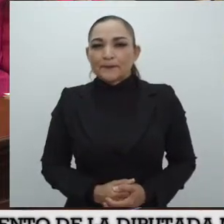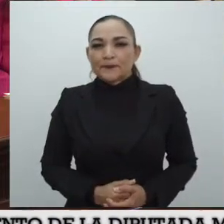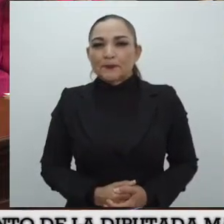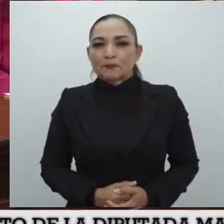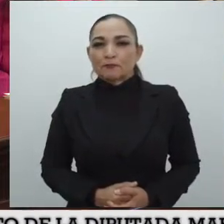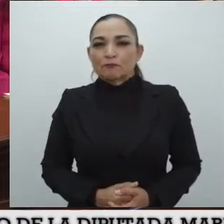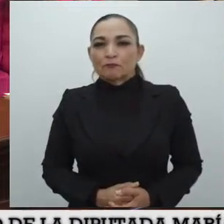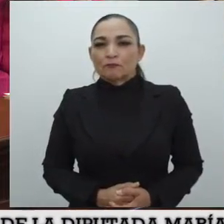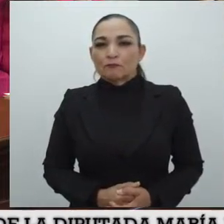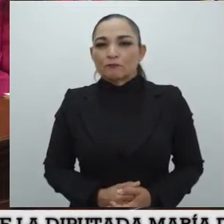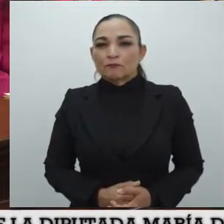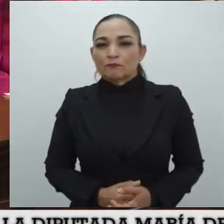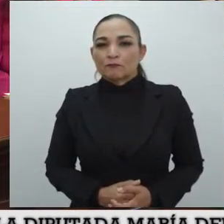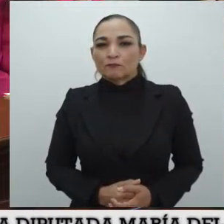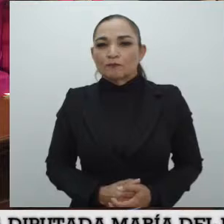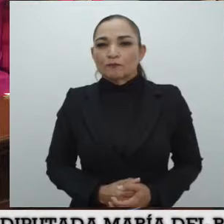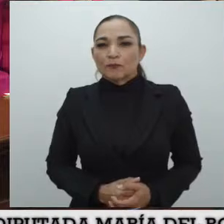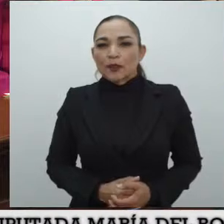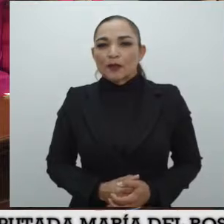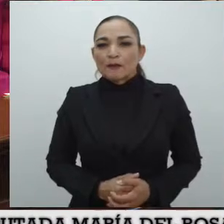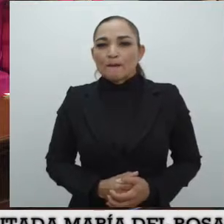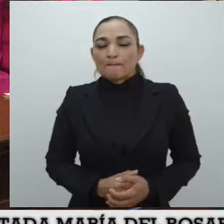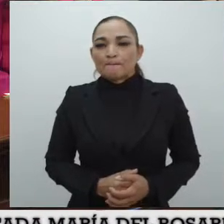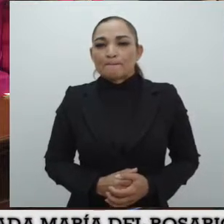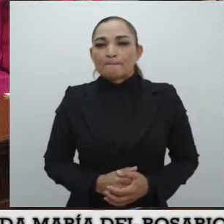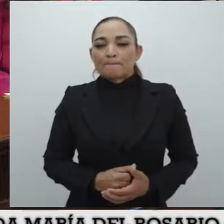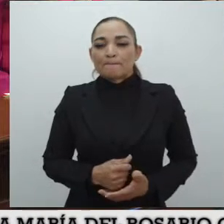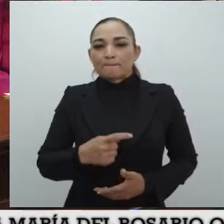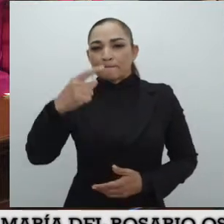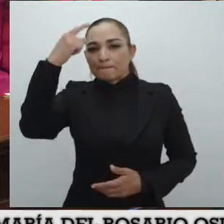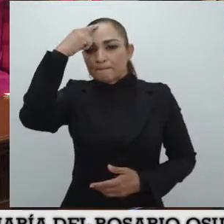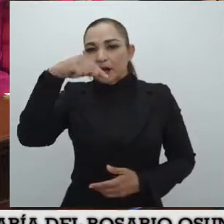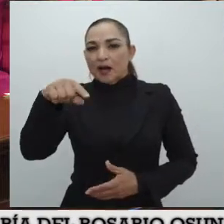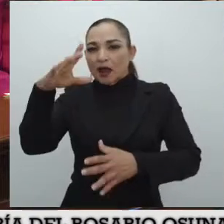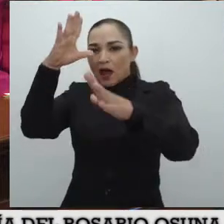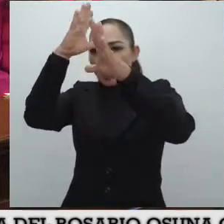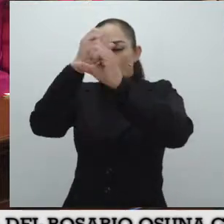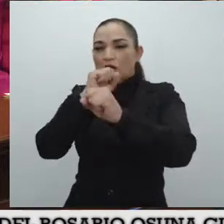puedan tomar un acuerdo de reunión con la